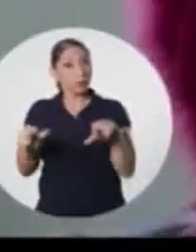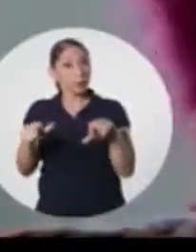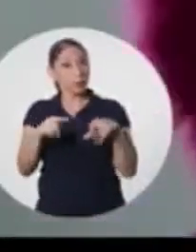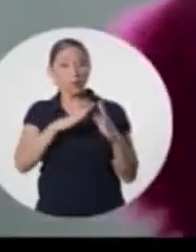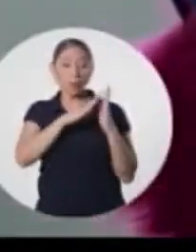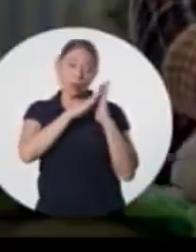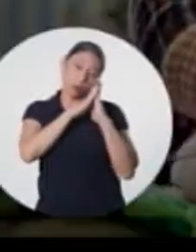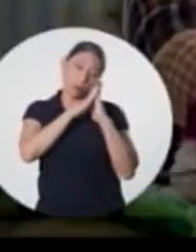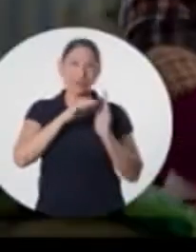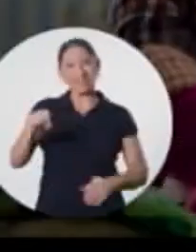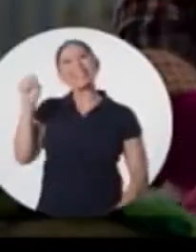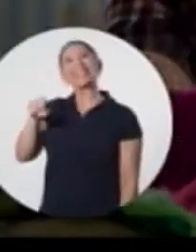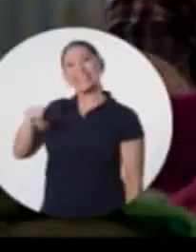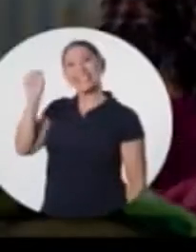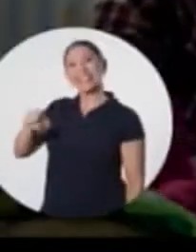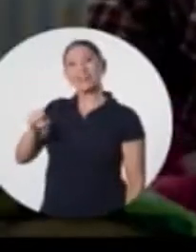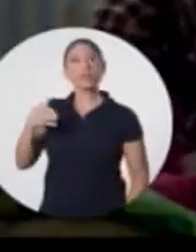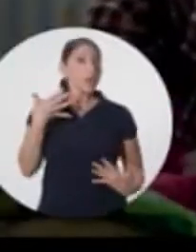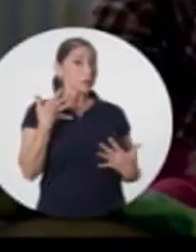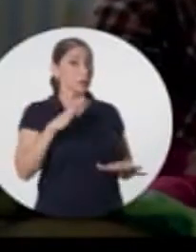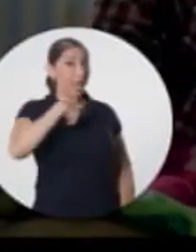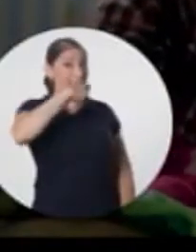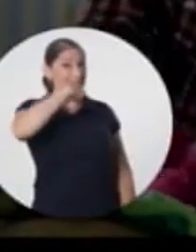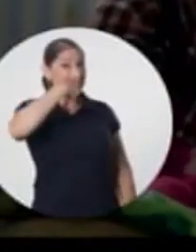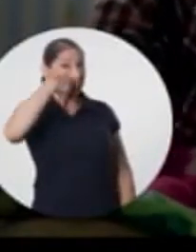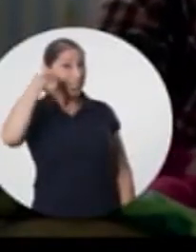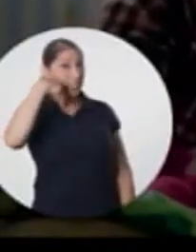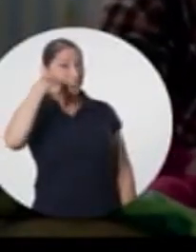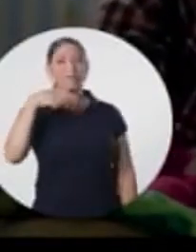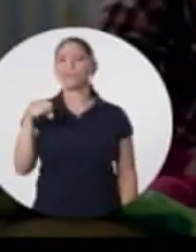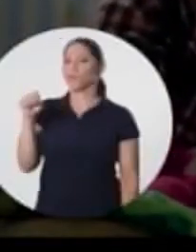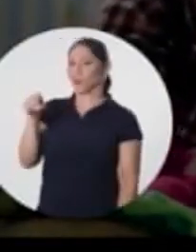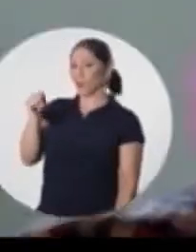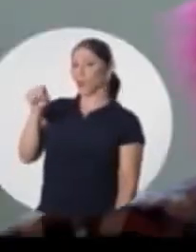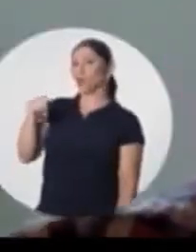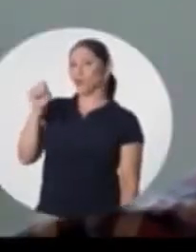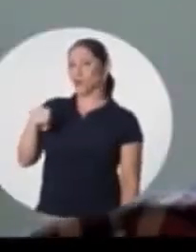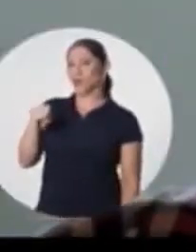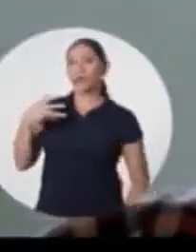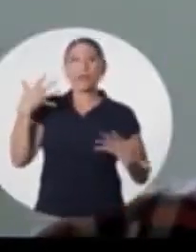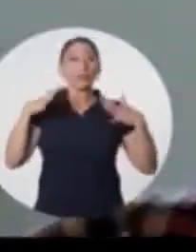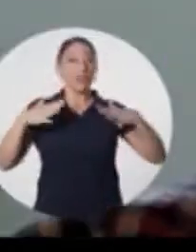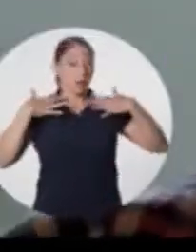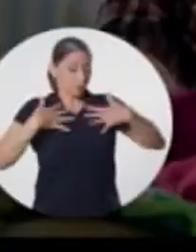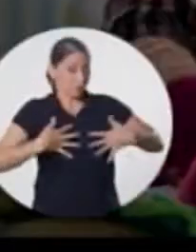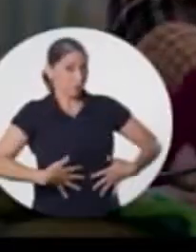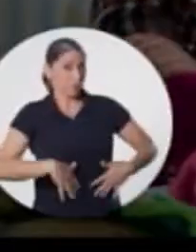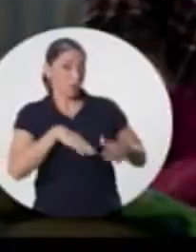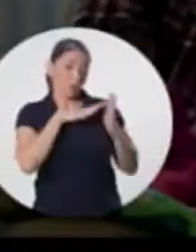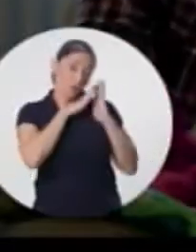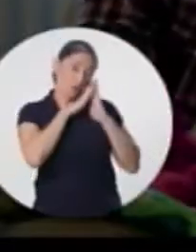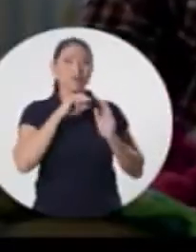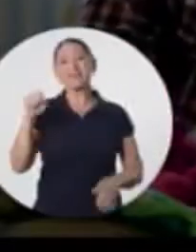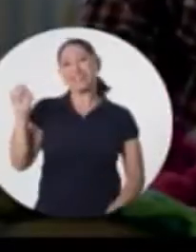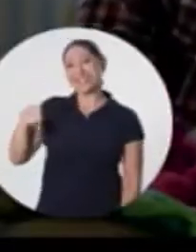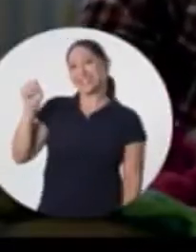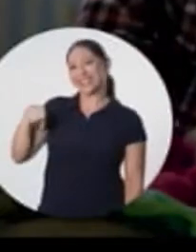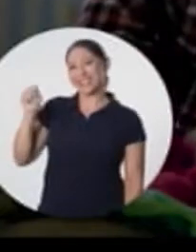dormir? Sí, papá. ¿Te cepillaste los dientes? Sí. ¿Te pusiste la pijama?